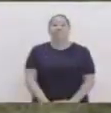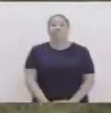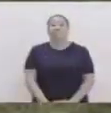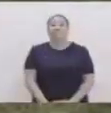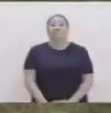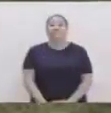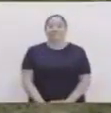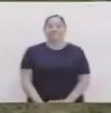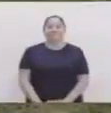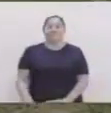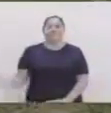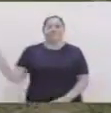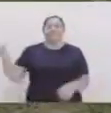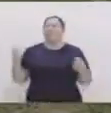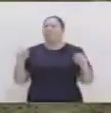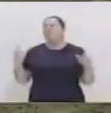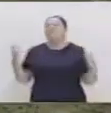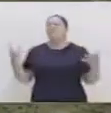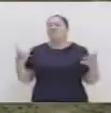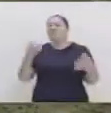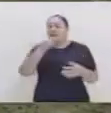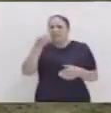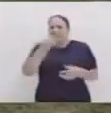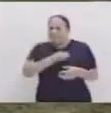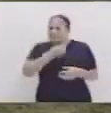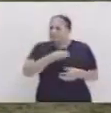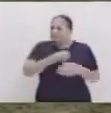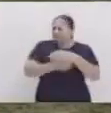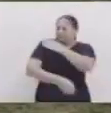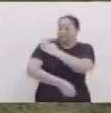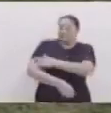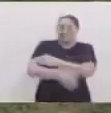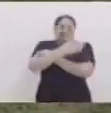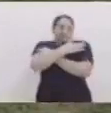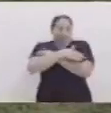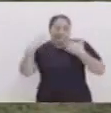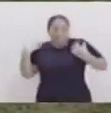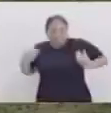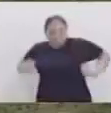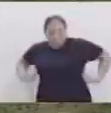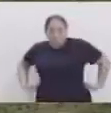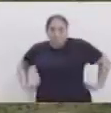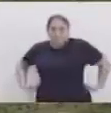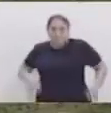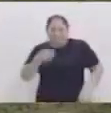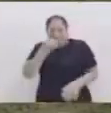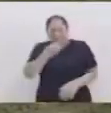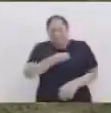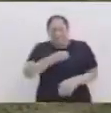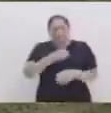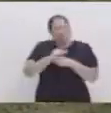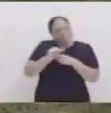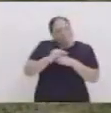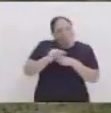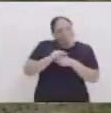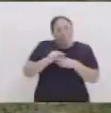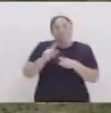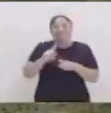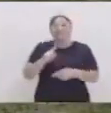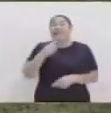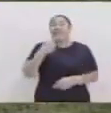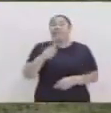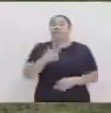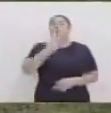En esta postura lo que estoy haciendo yo es un fortalecimiento de lo que es mi zona media. Entonces voy a realizar 4 series de